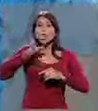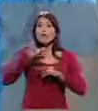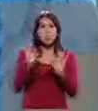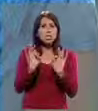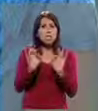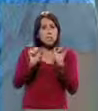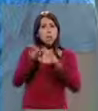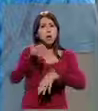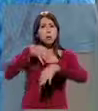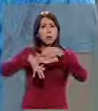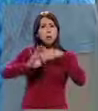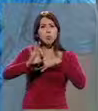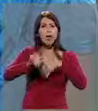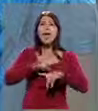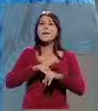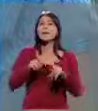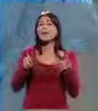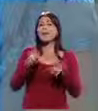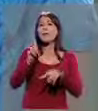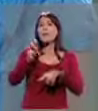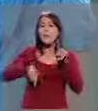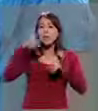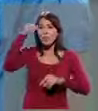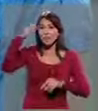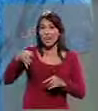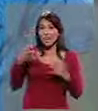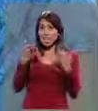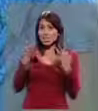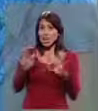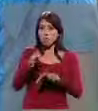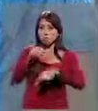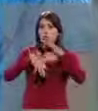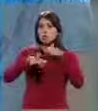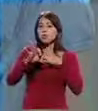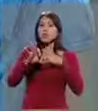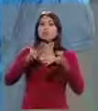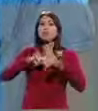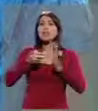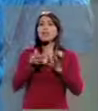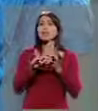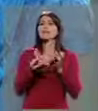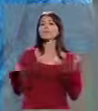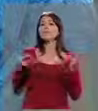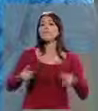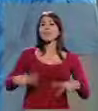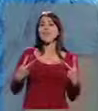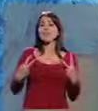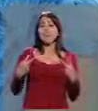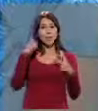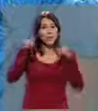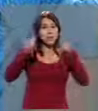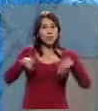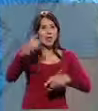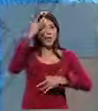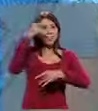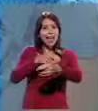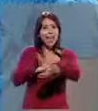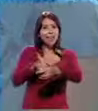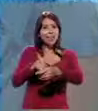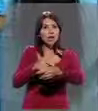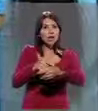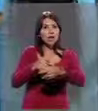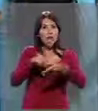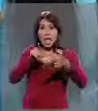eh lo que no deberíamos es pensar que el sustituto me viene a solucionar la vida porque la alimentación del diabético no es